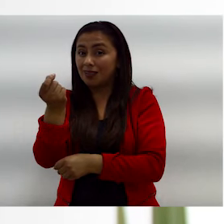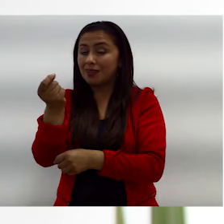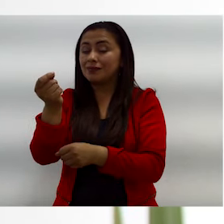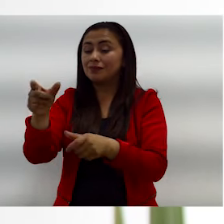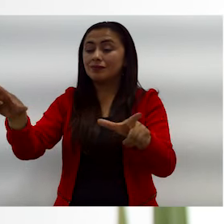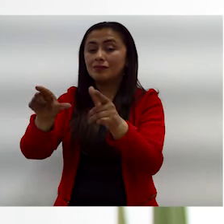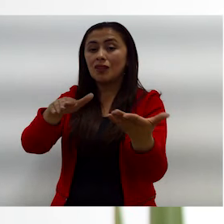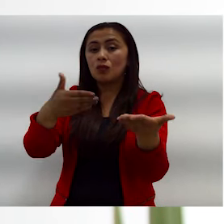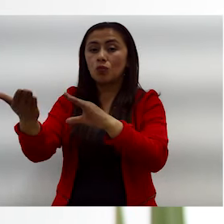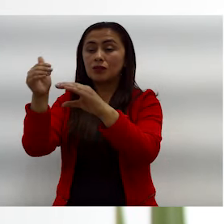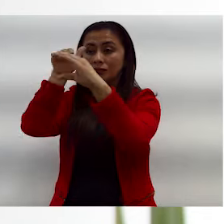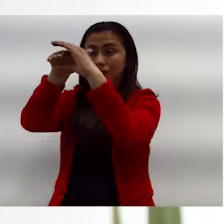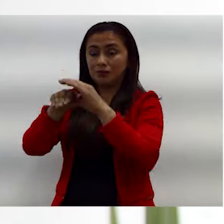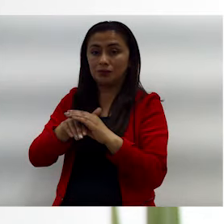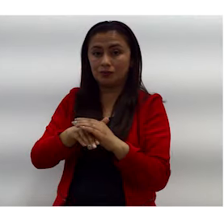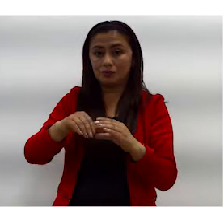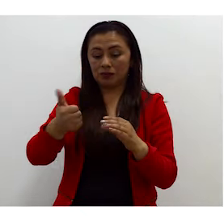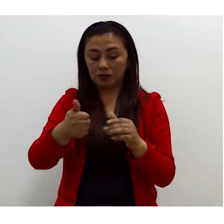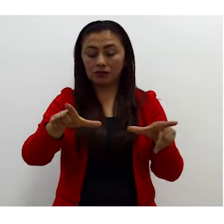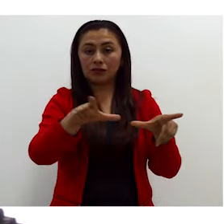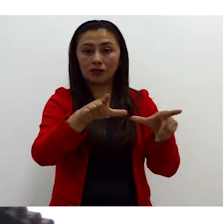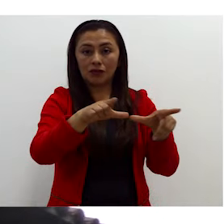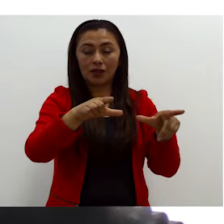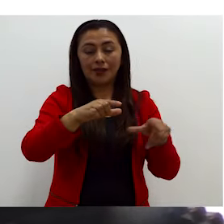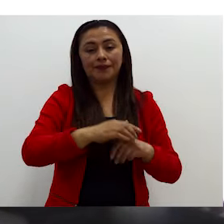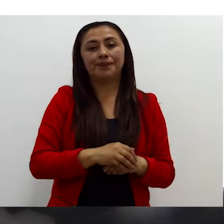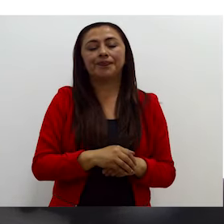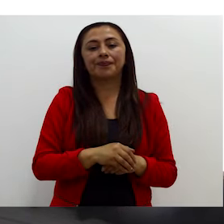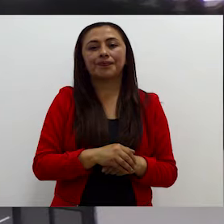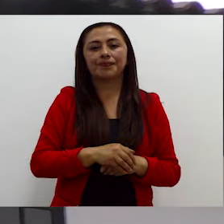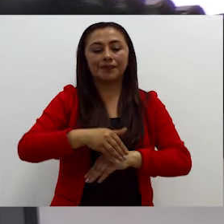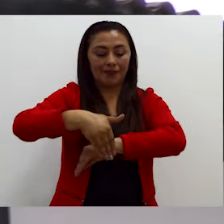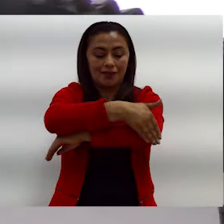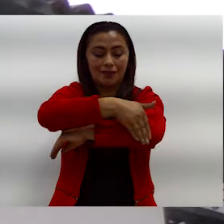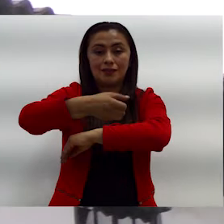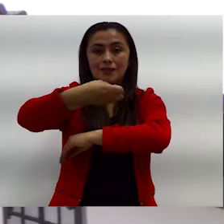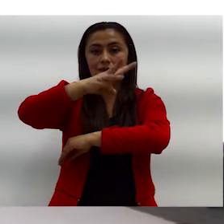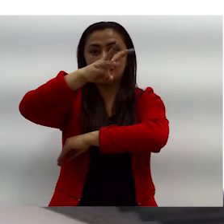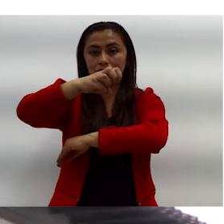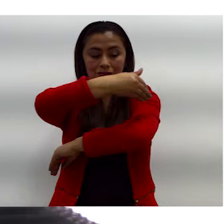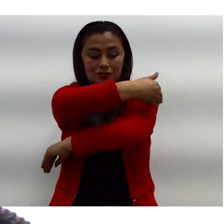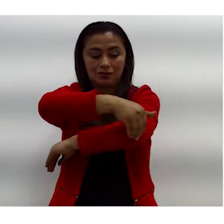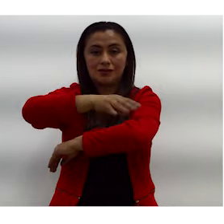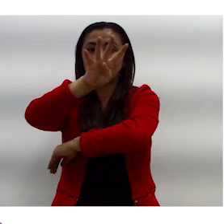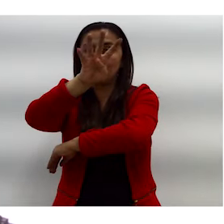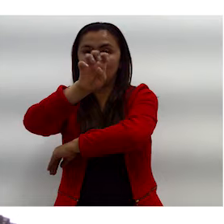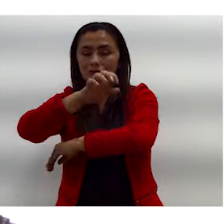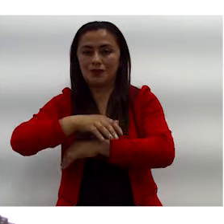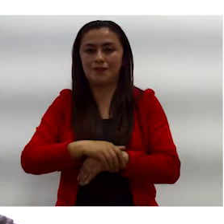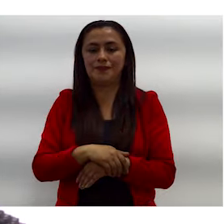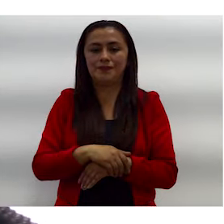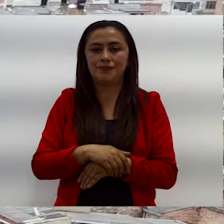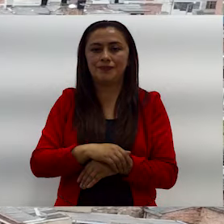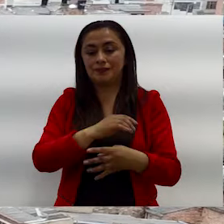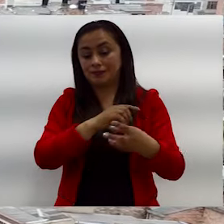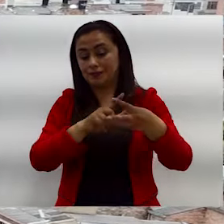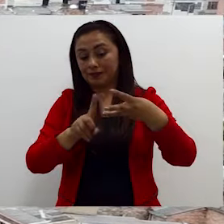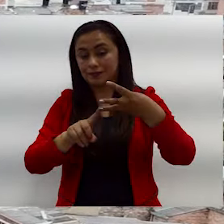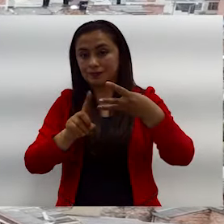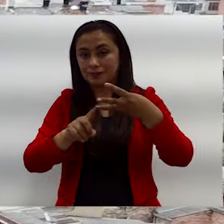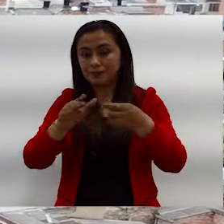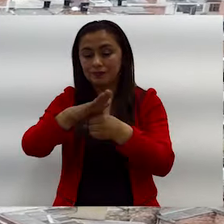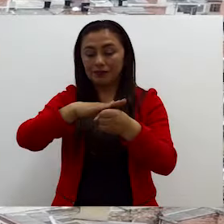central. La otra estará ubicada en el centro de protección, en la calle 18 con carrera novena. Y la última en